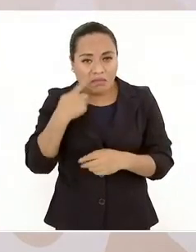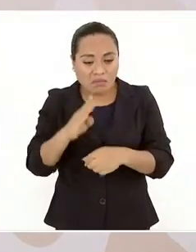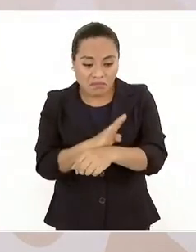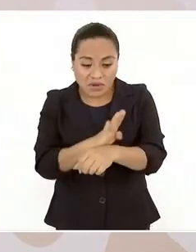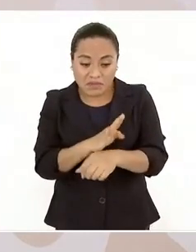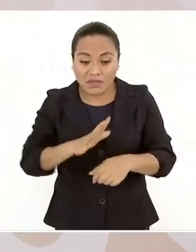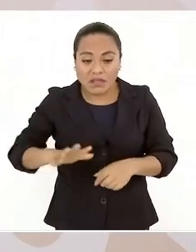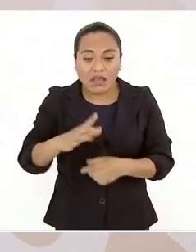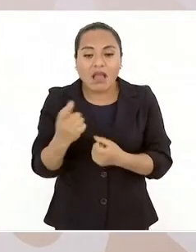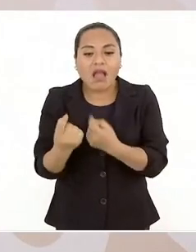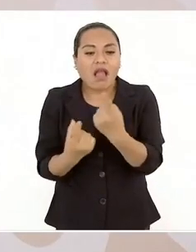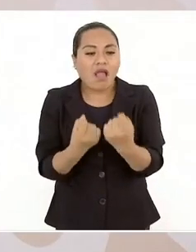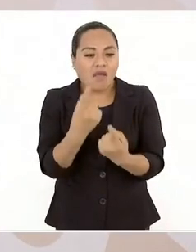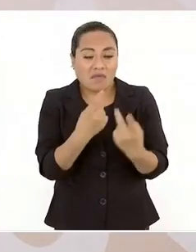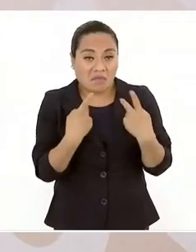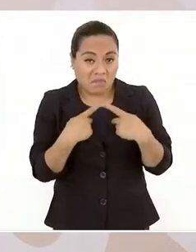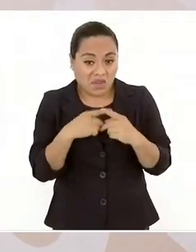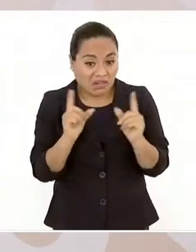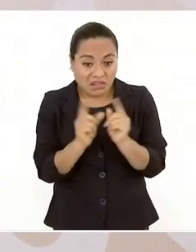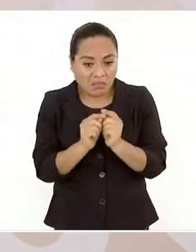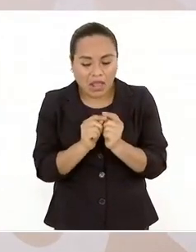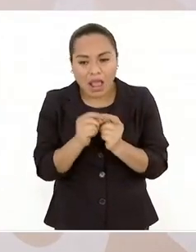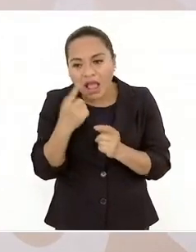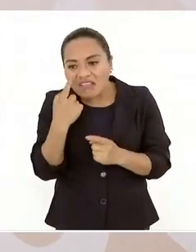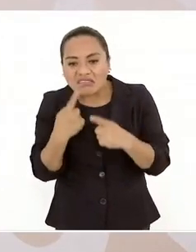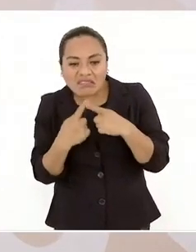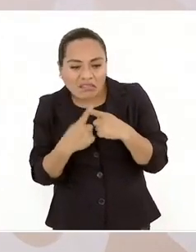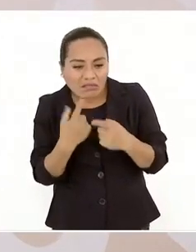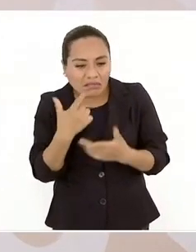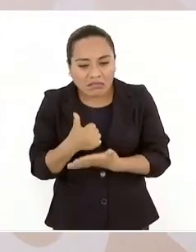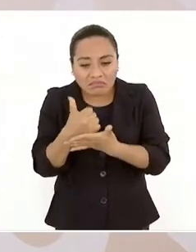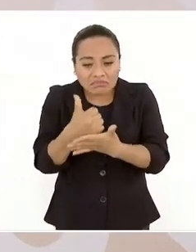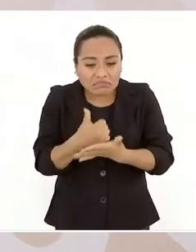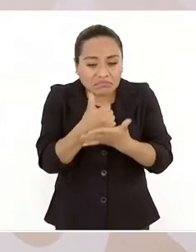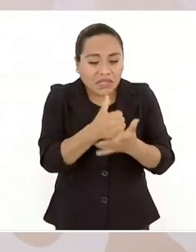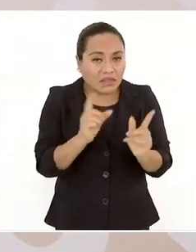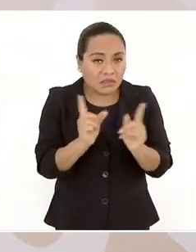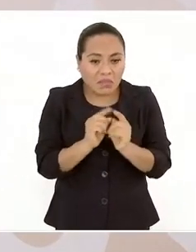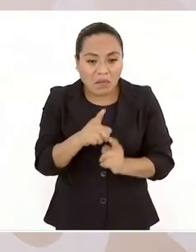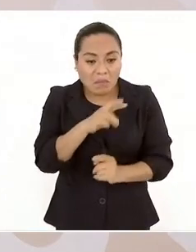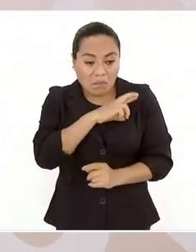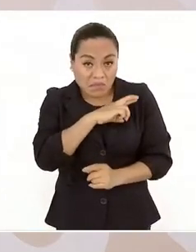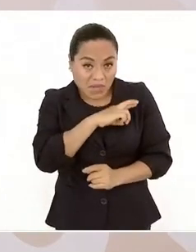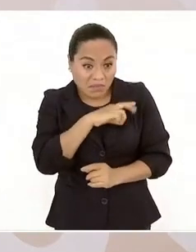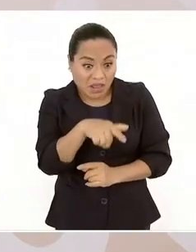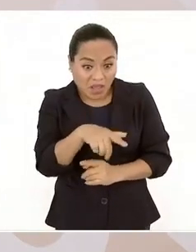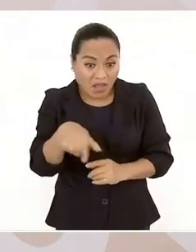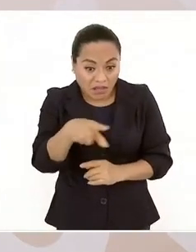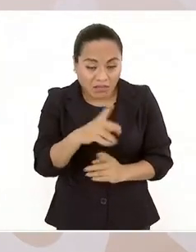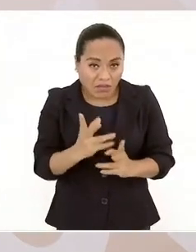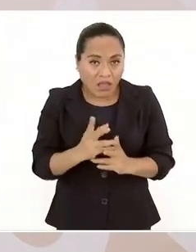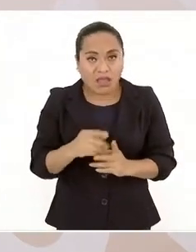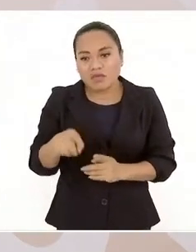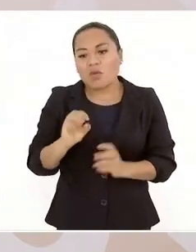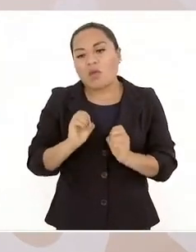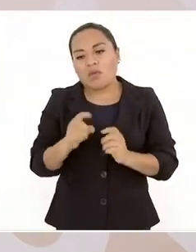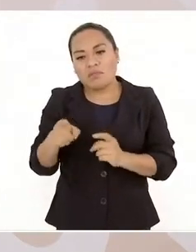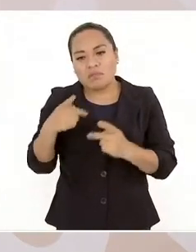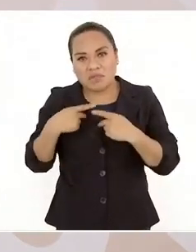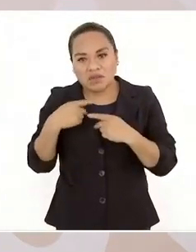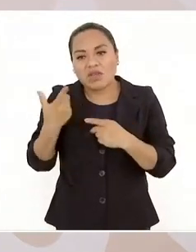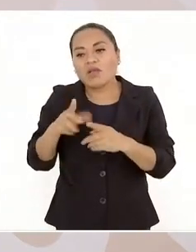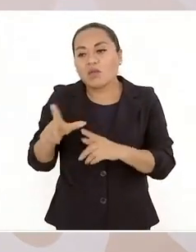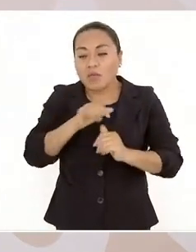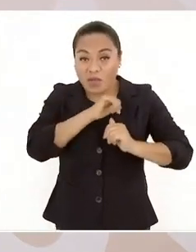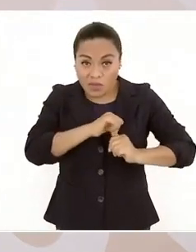unos cuantos, para hacer, como ha dicho el presidente, negocios privados al amparo del poder público y también